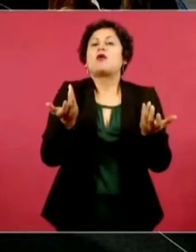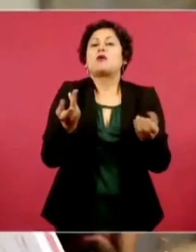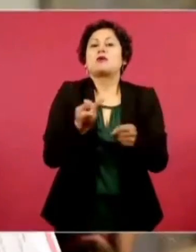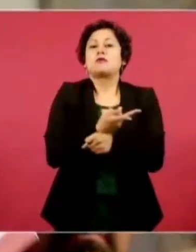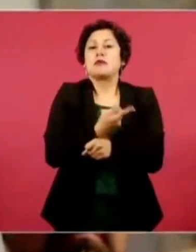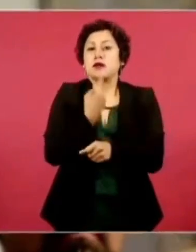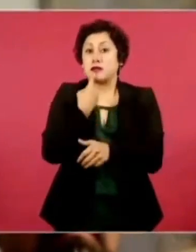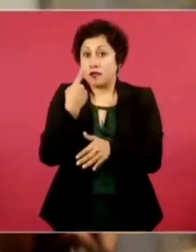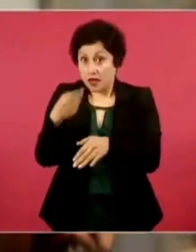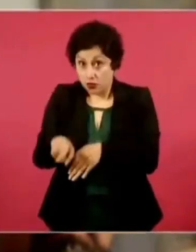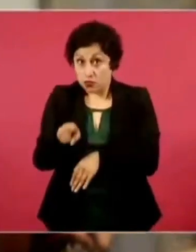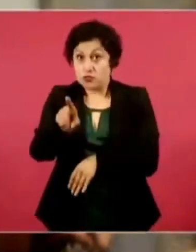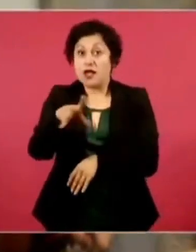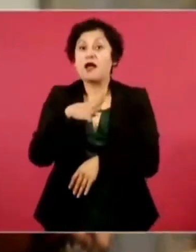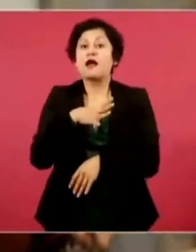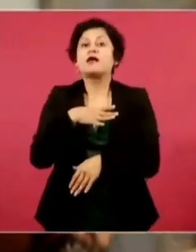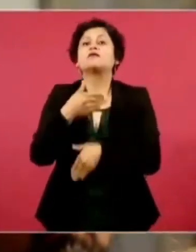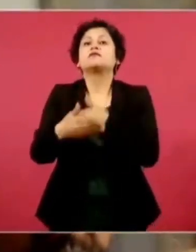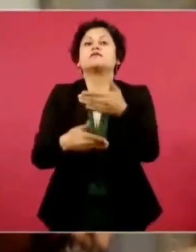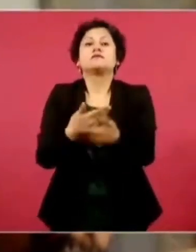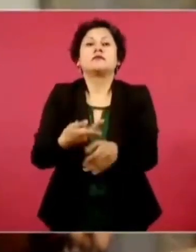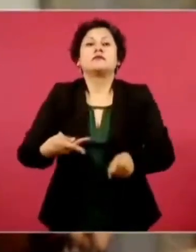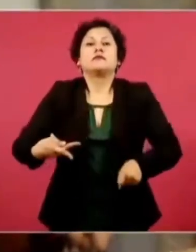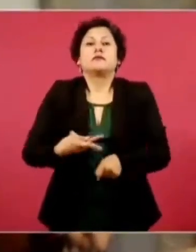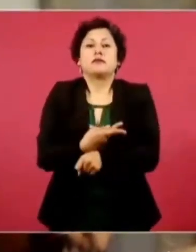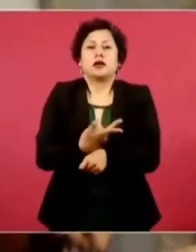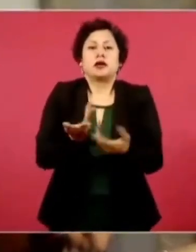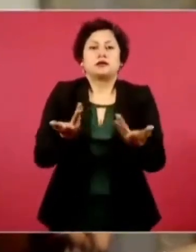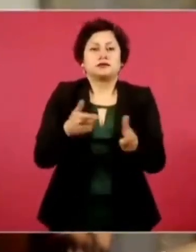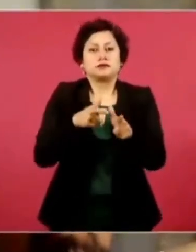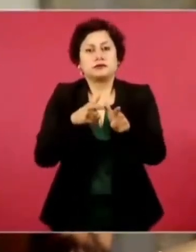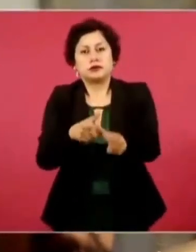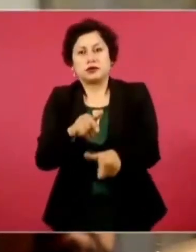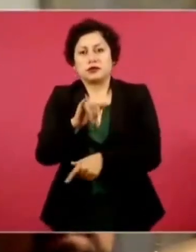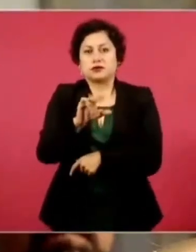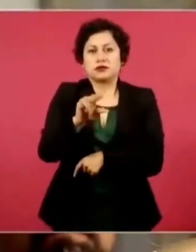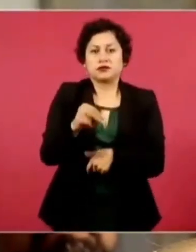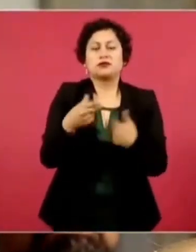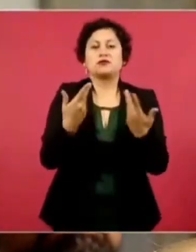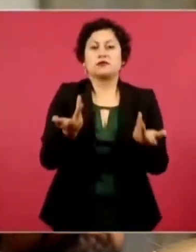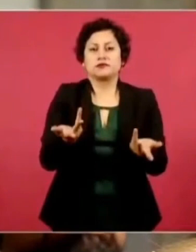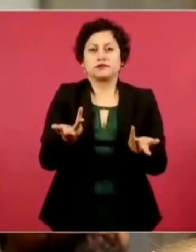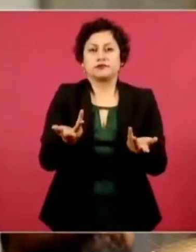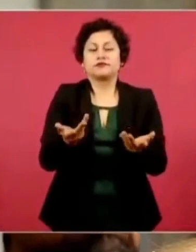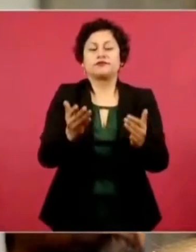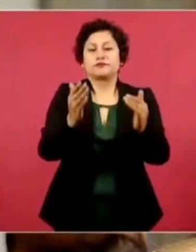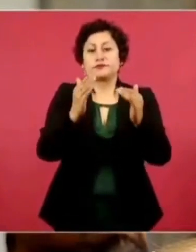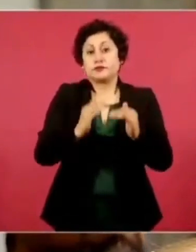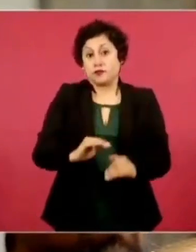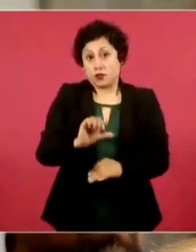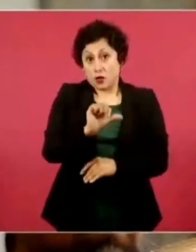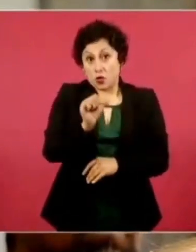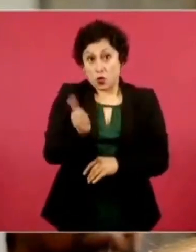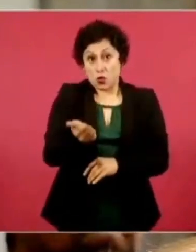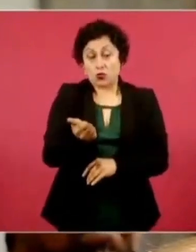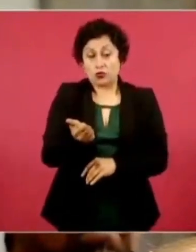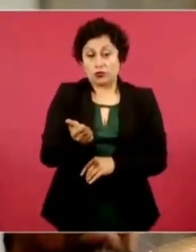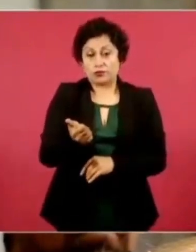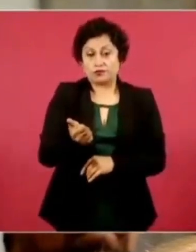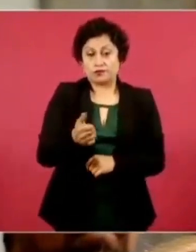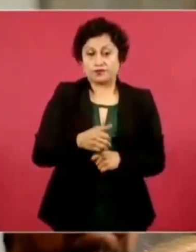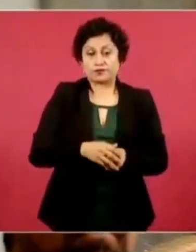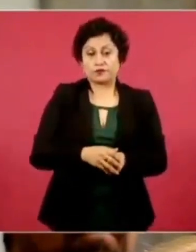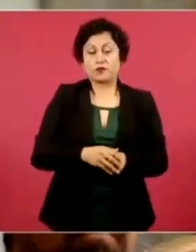la antes Procuraduría, si se sigue la denuncia, no se sigue. Y la otra, para pasar